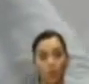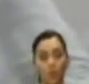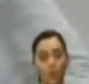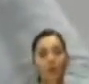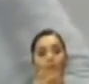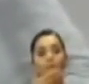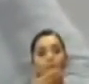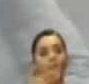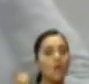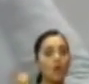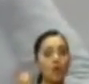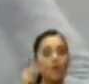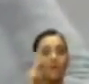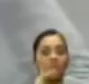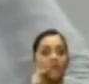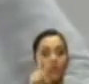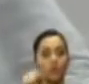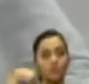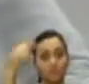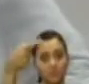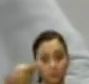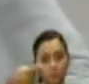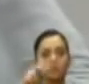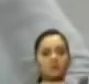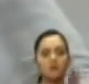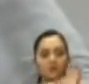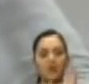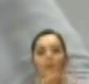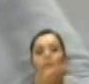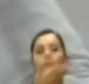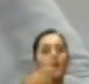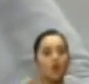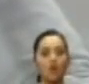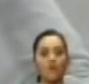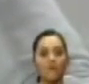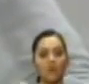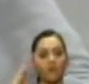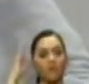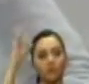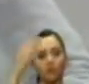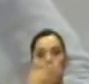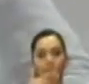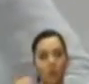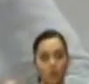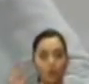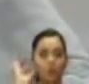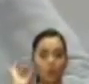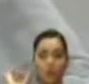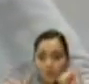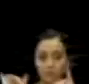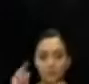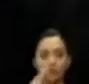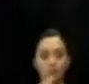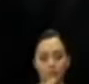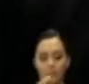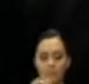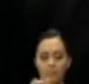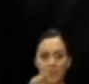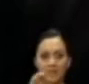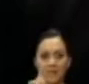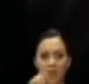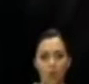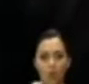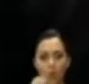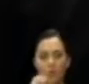estamos todavía sembrando, los frutos vendrán más adelante. Mire la chica Caicedo, ¿no?, Marcela, me parece que es campeona